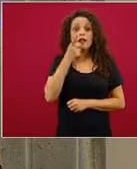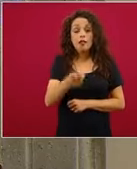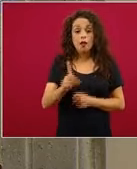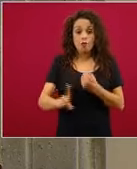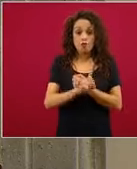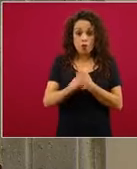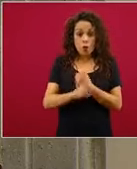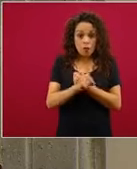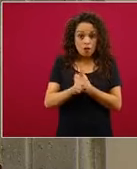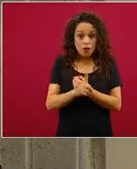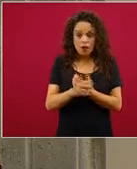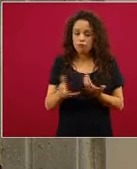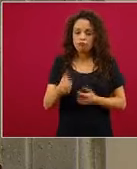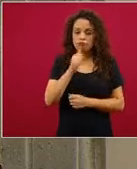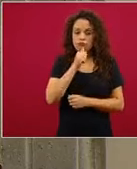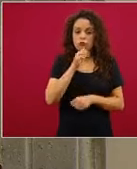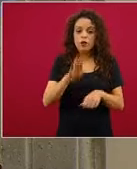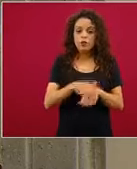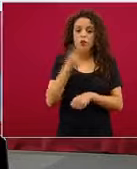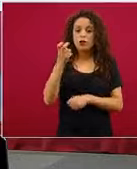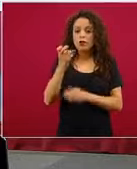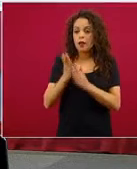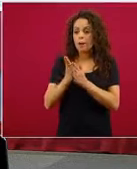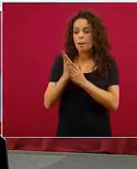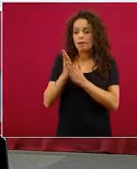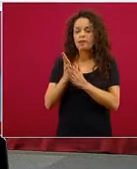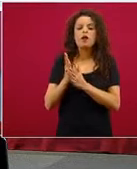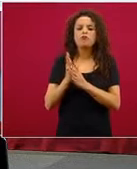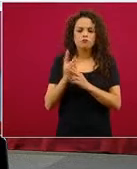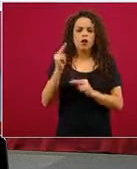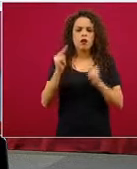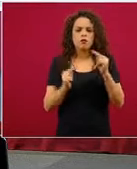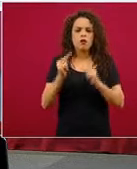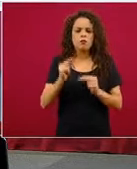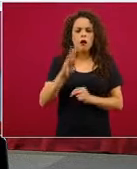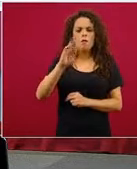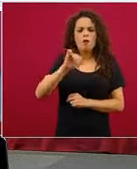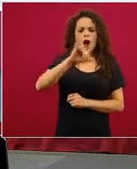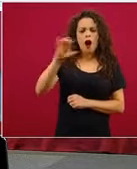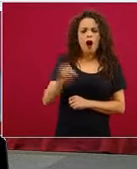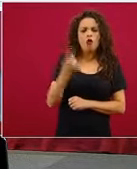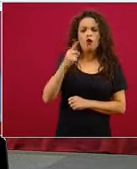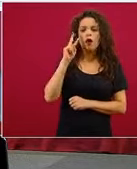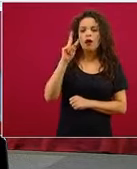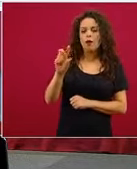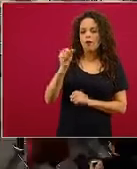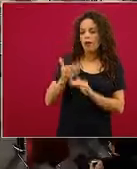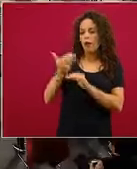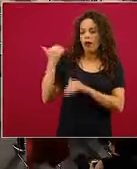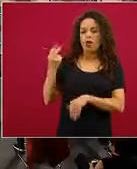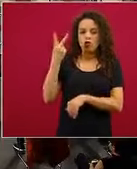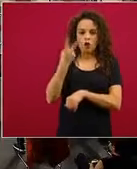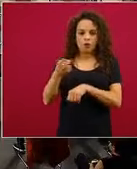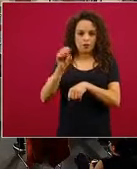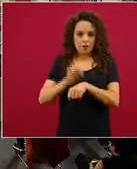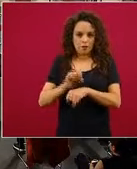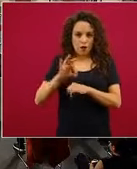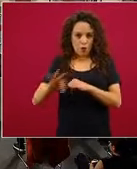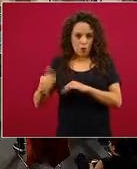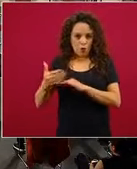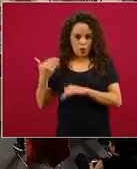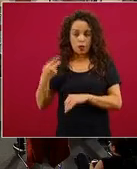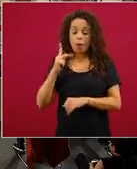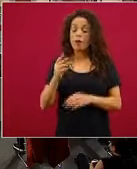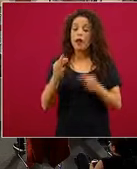tal, dado que ese incremento está todavía en niveles bajos de lo que hemos visto en las 2 últimas semanas, pero sí va a ser